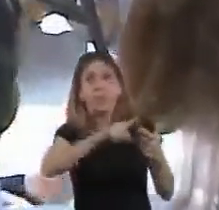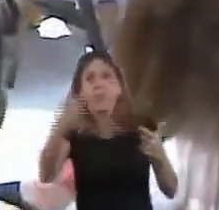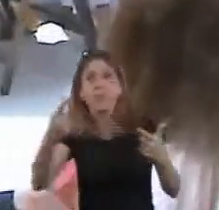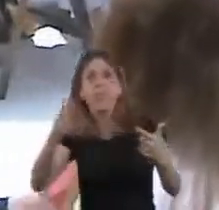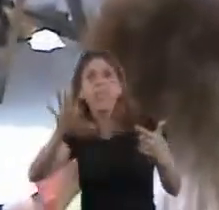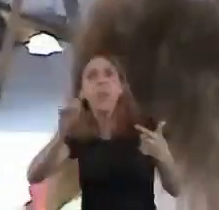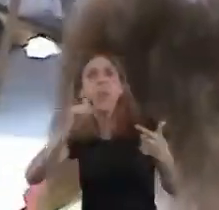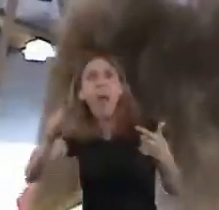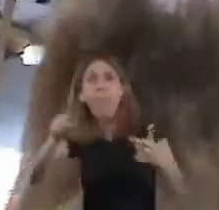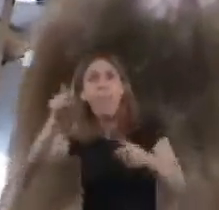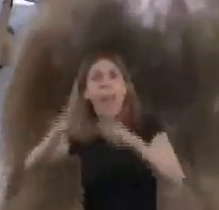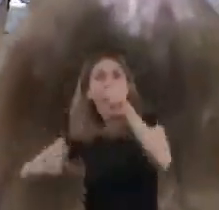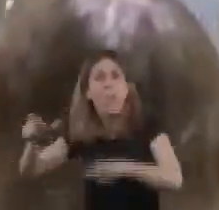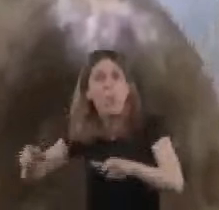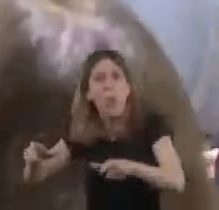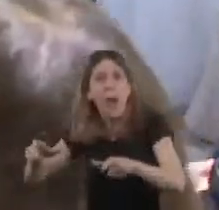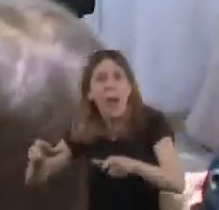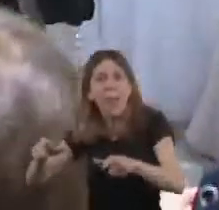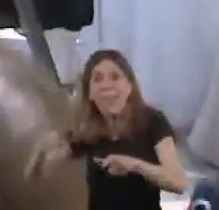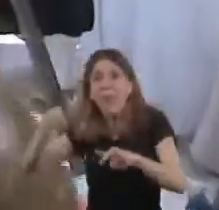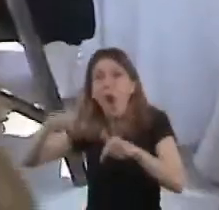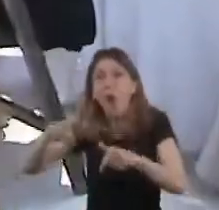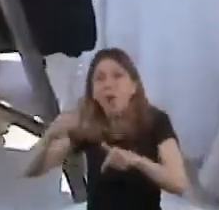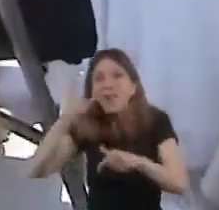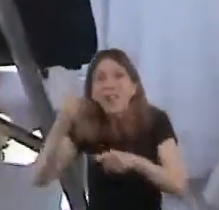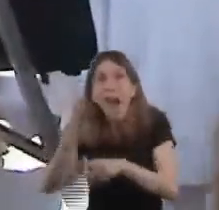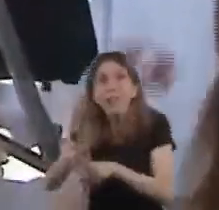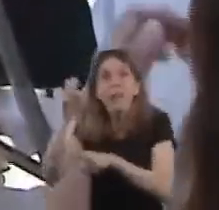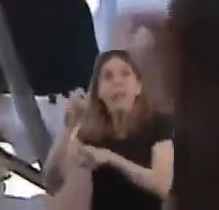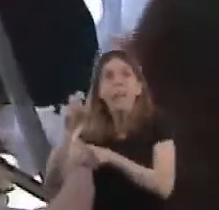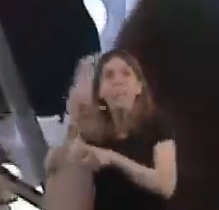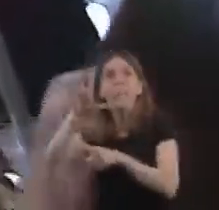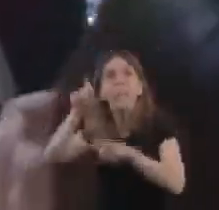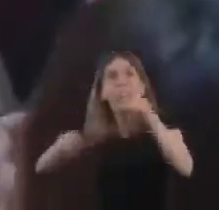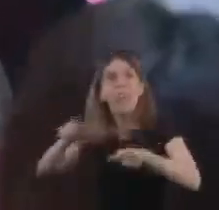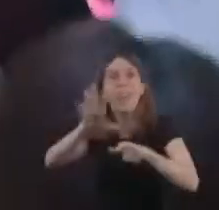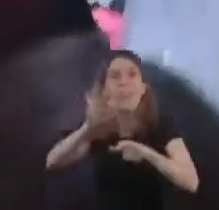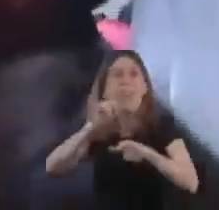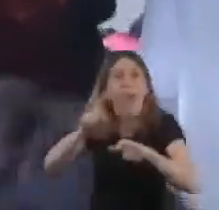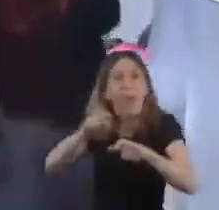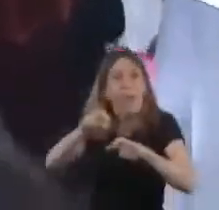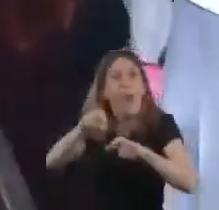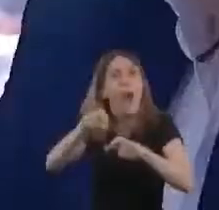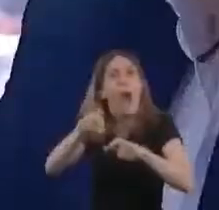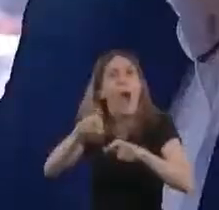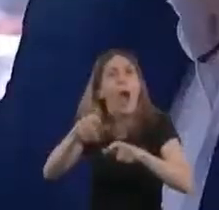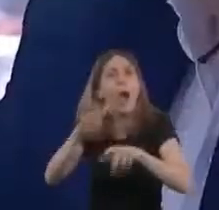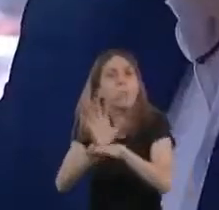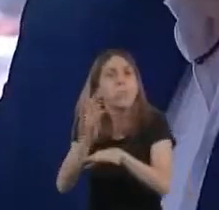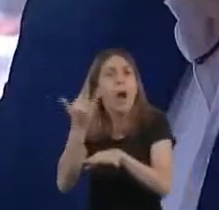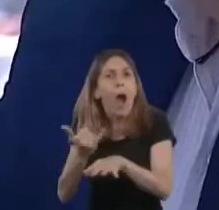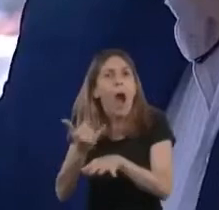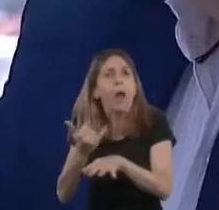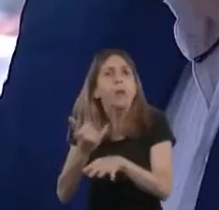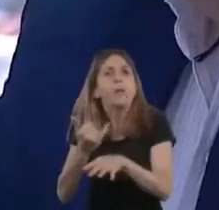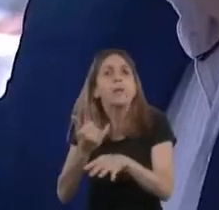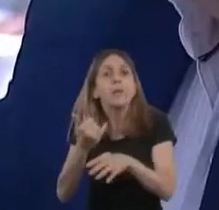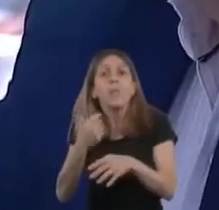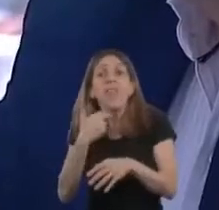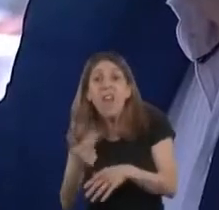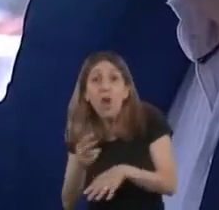mujeres que han podido ser reconocidos el trabajo que tuvieron de cuidado de sus